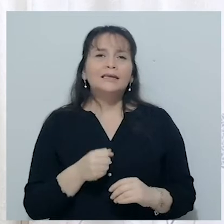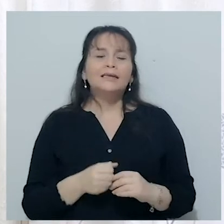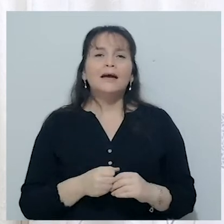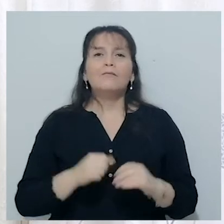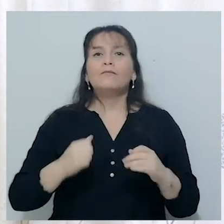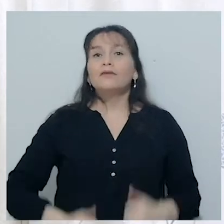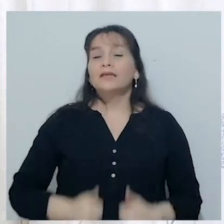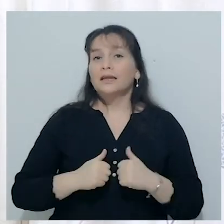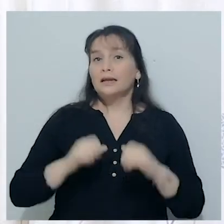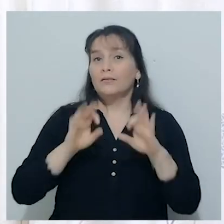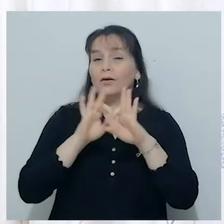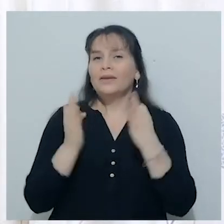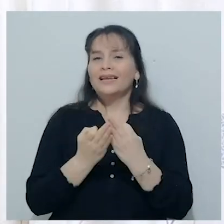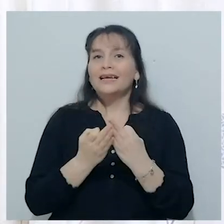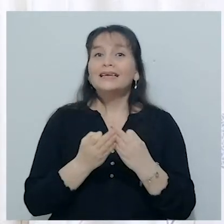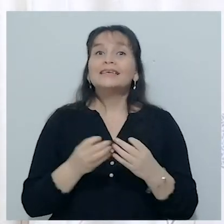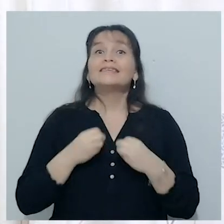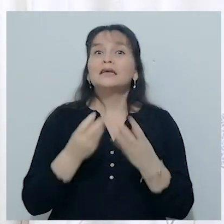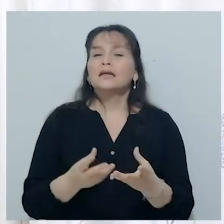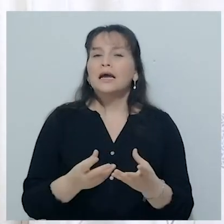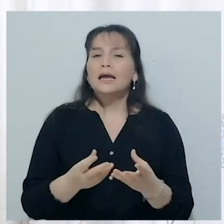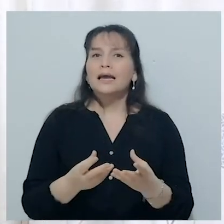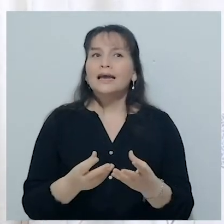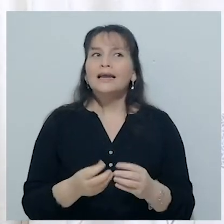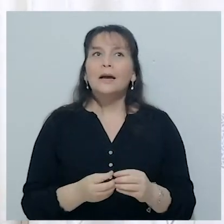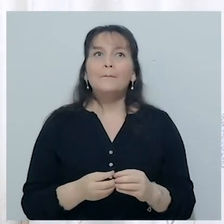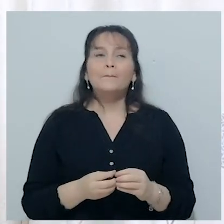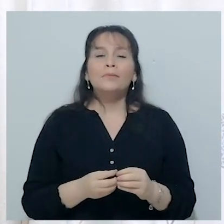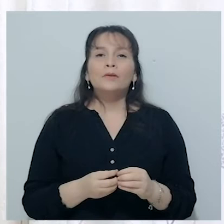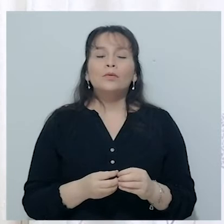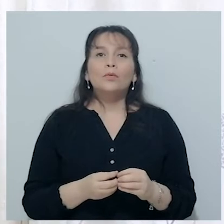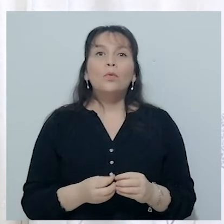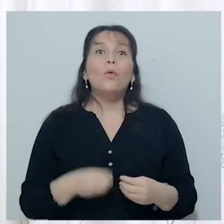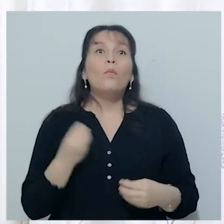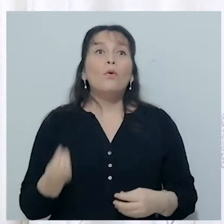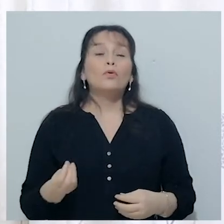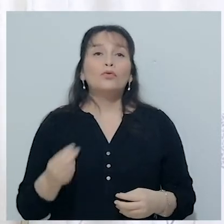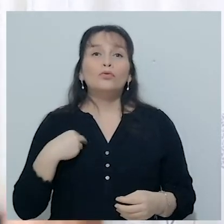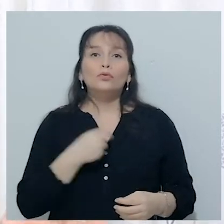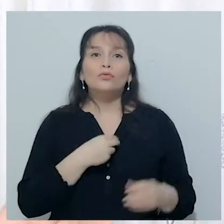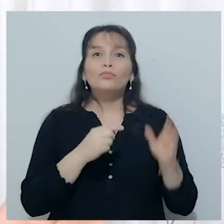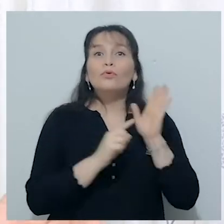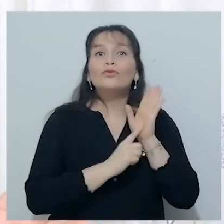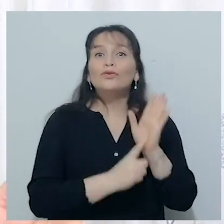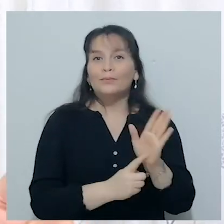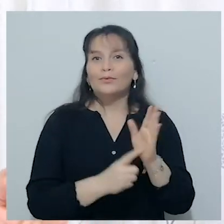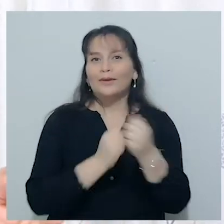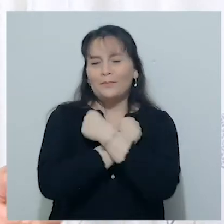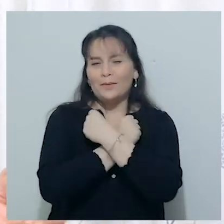Dios en la vida de nuestra familia se dará en la medida que nosotros reflejemos que amamos a